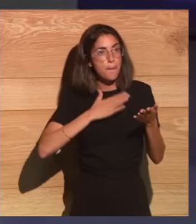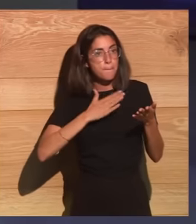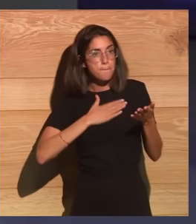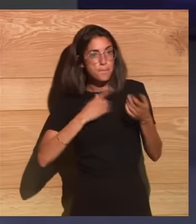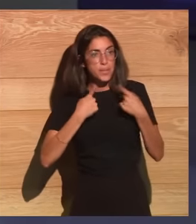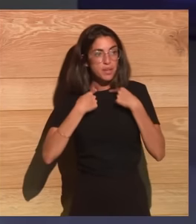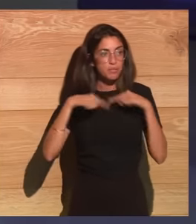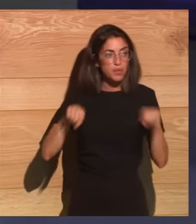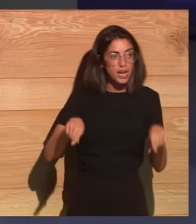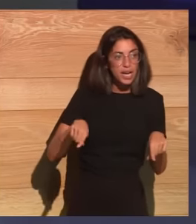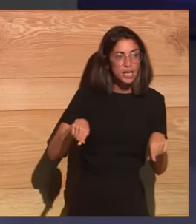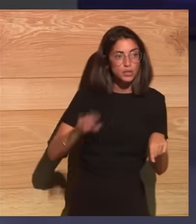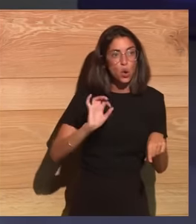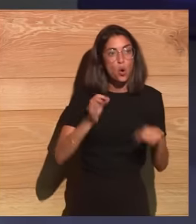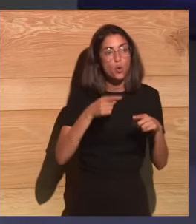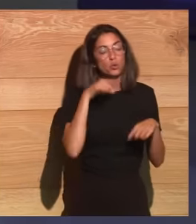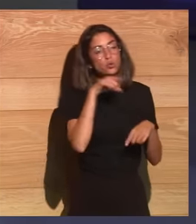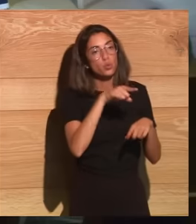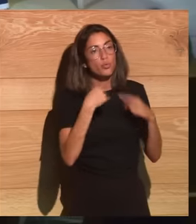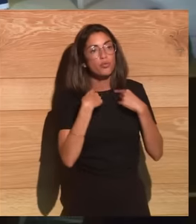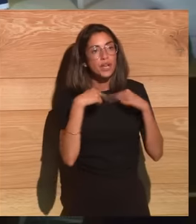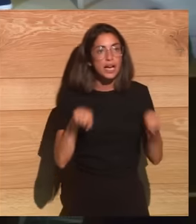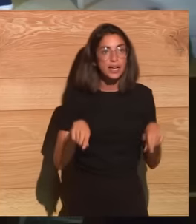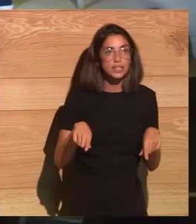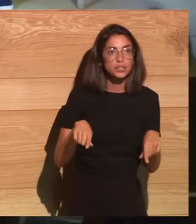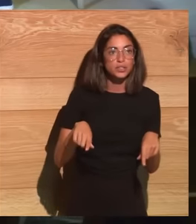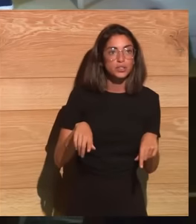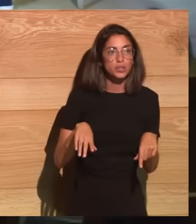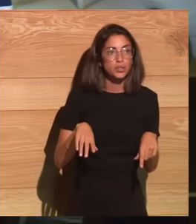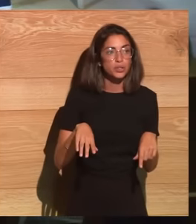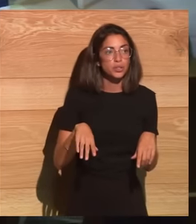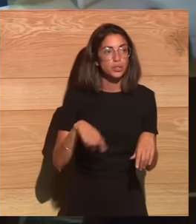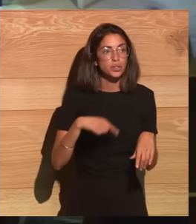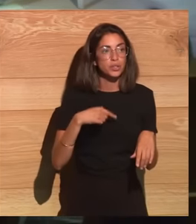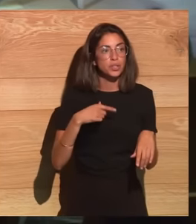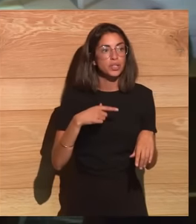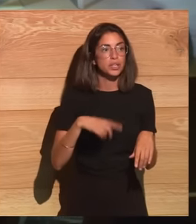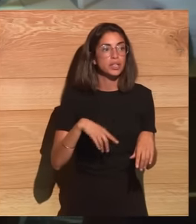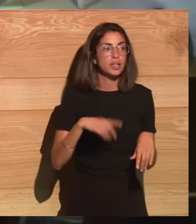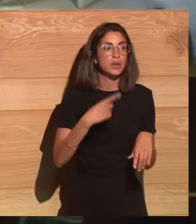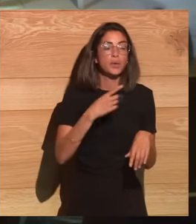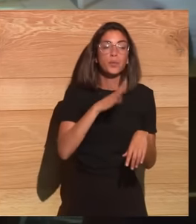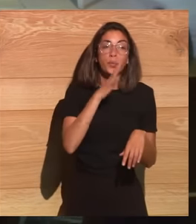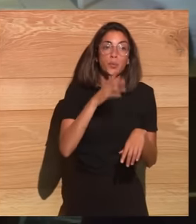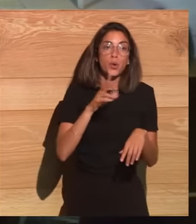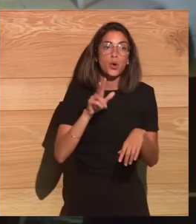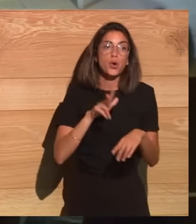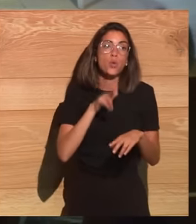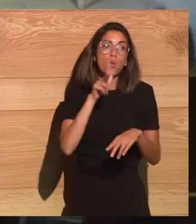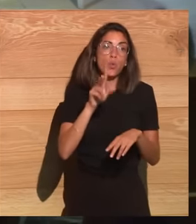su fracaso, por claro, vuestro fracaso. Yo, sí, por cuando lo leo Umberto Eco dice el nombre de mi rosa.